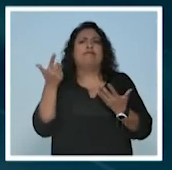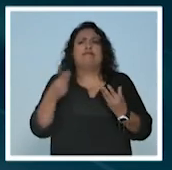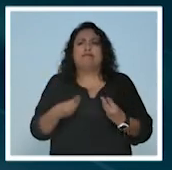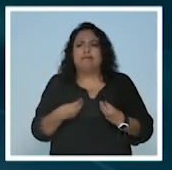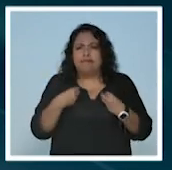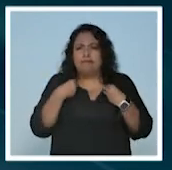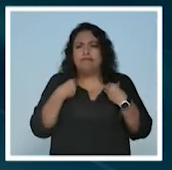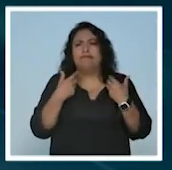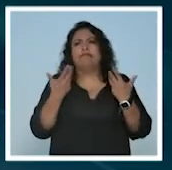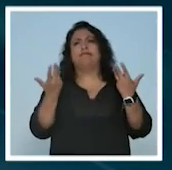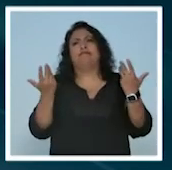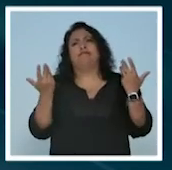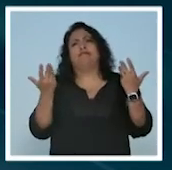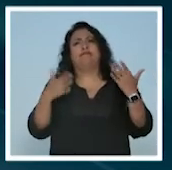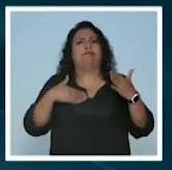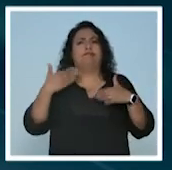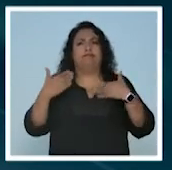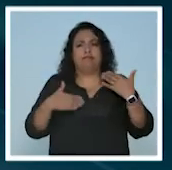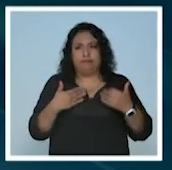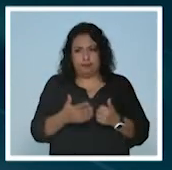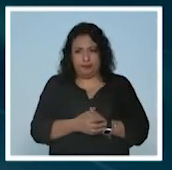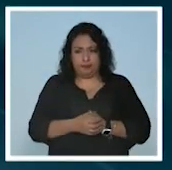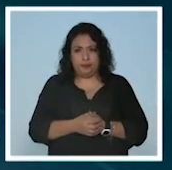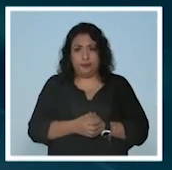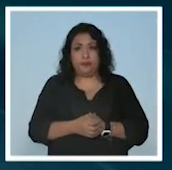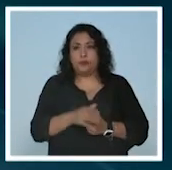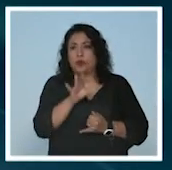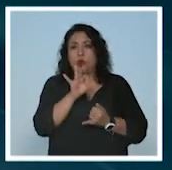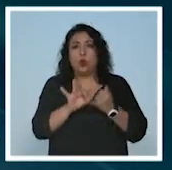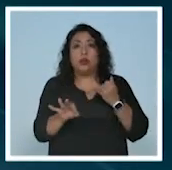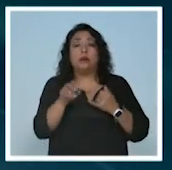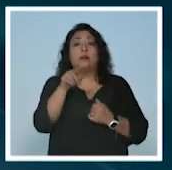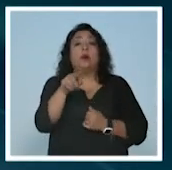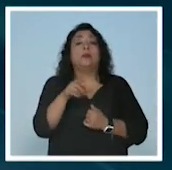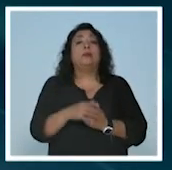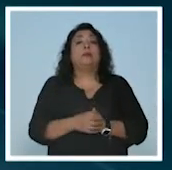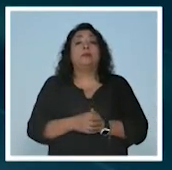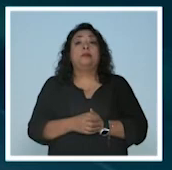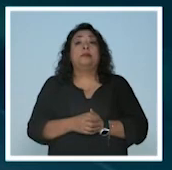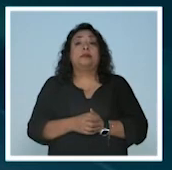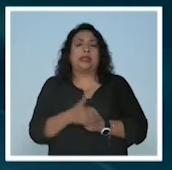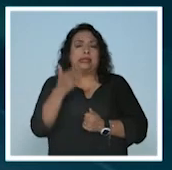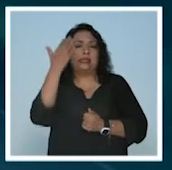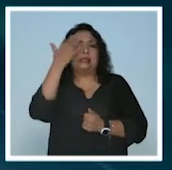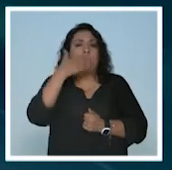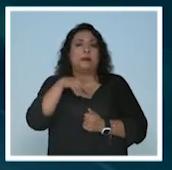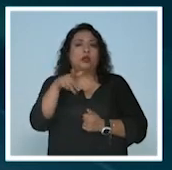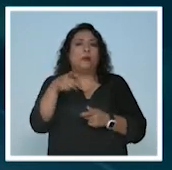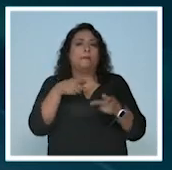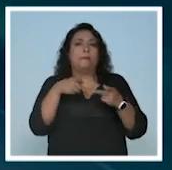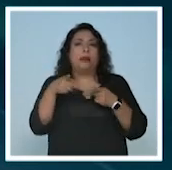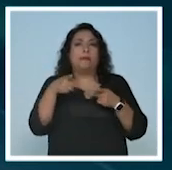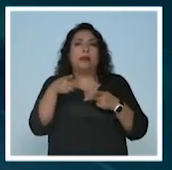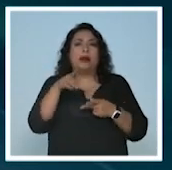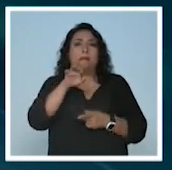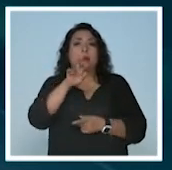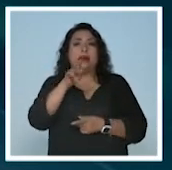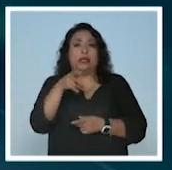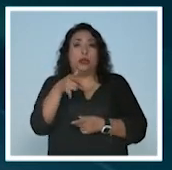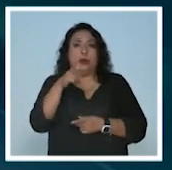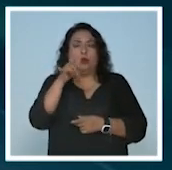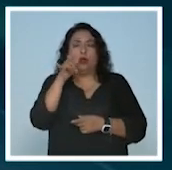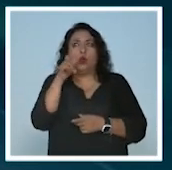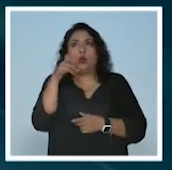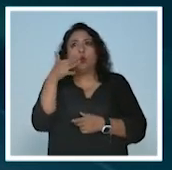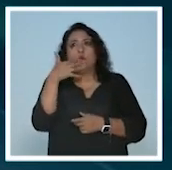tan llena de alegría. Y finalmente, Gonzalo, se sabe que preparas martinis inigualables,